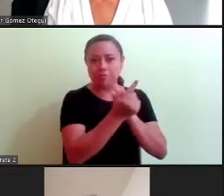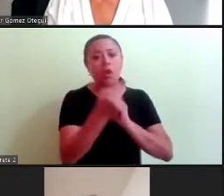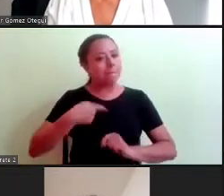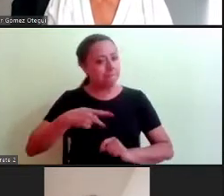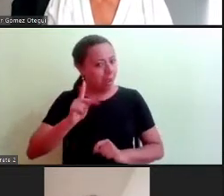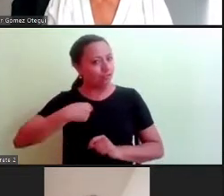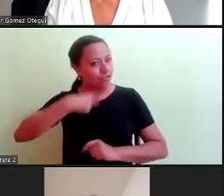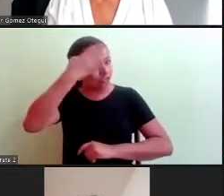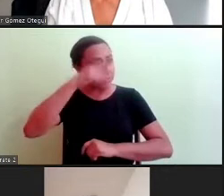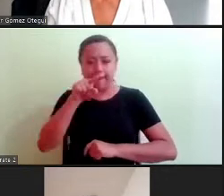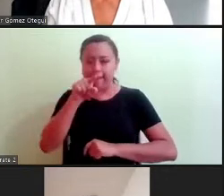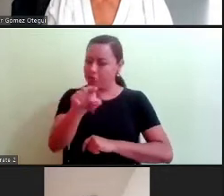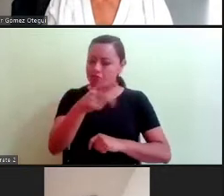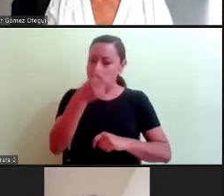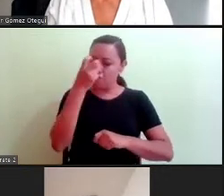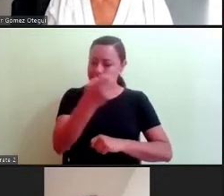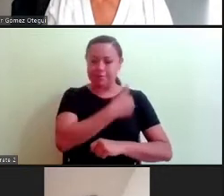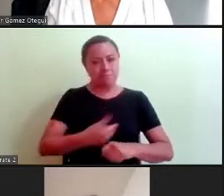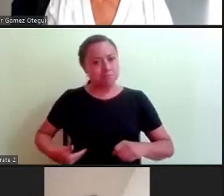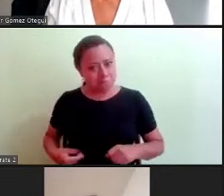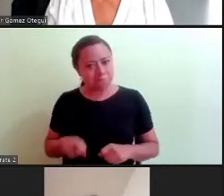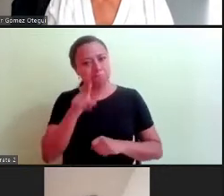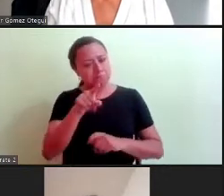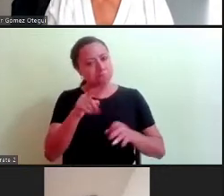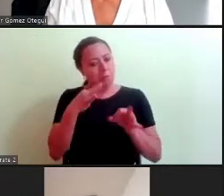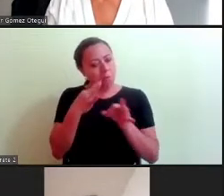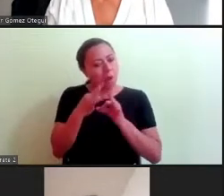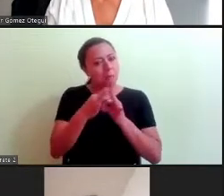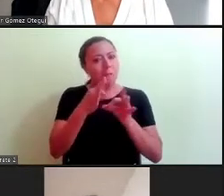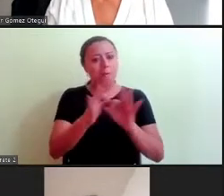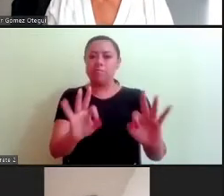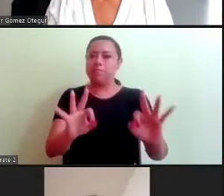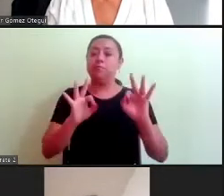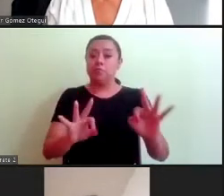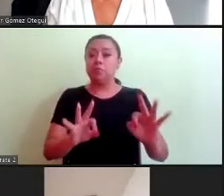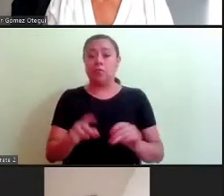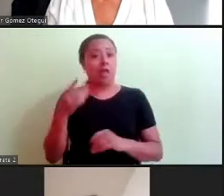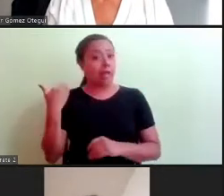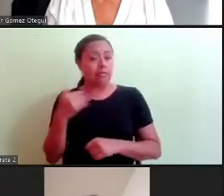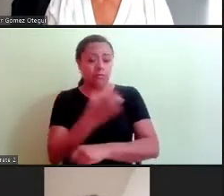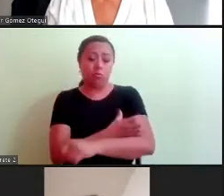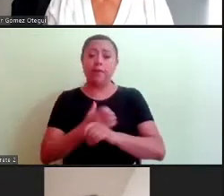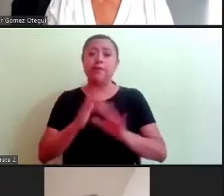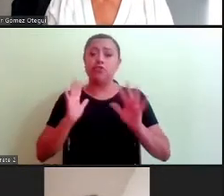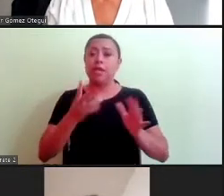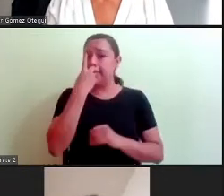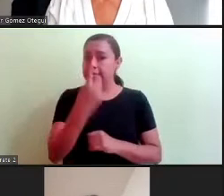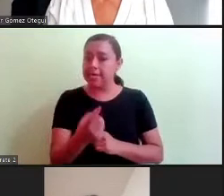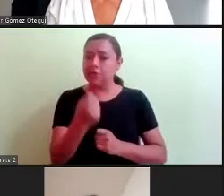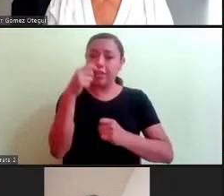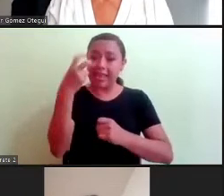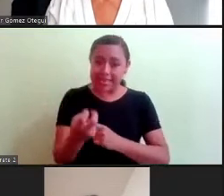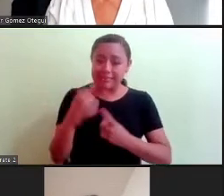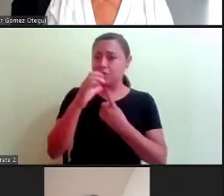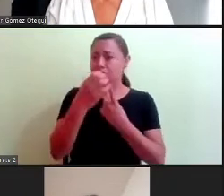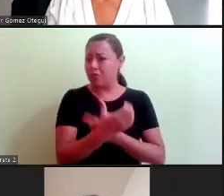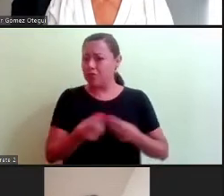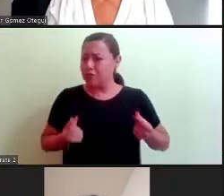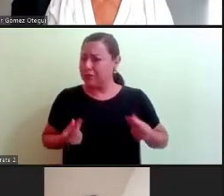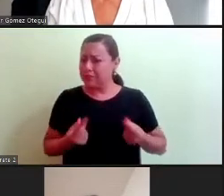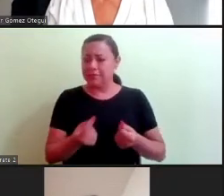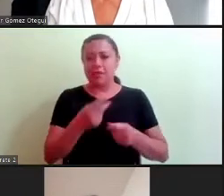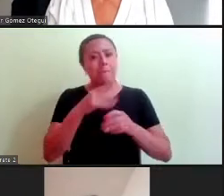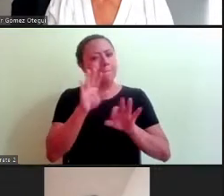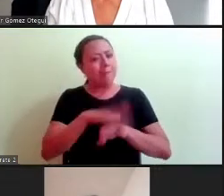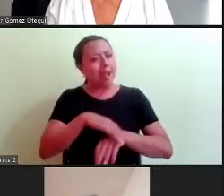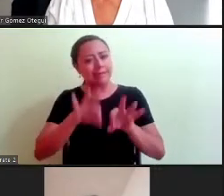comisión, que como ya lo han comentado mis compañeros, es sin duda una de las comisiones más productivas y más importantes de este Congreso.